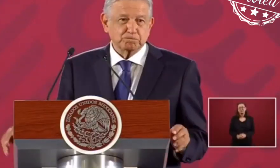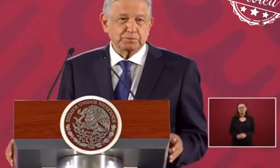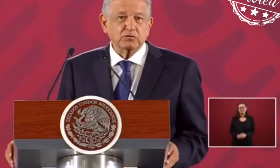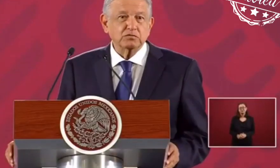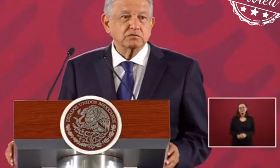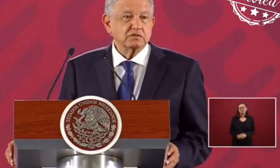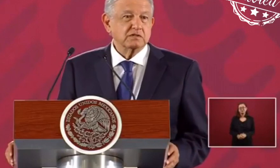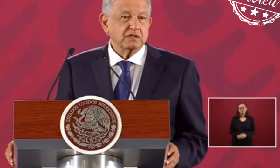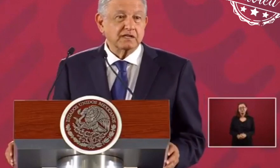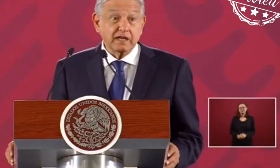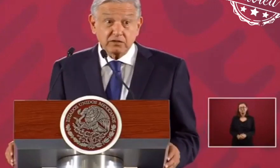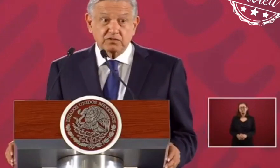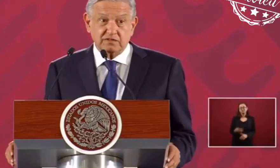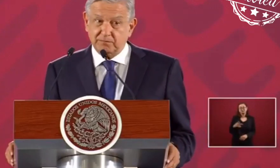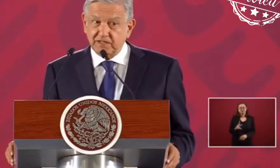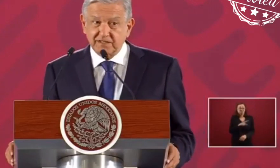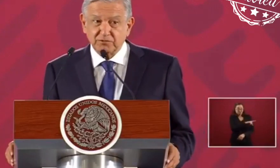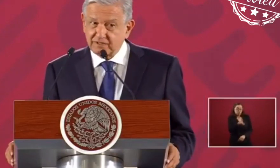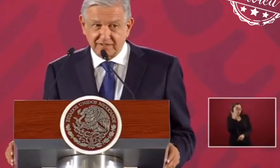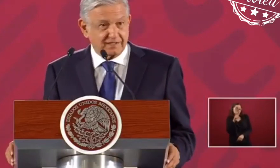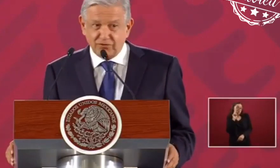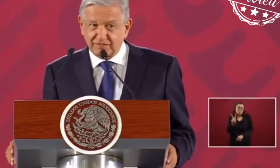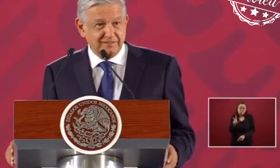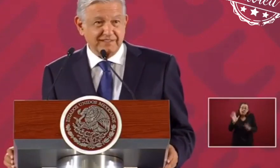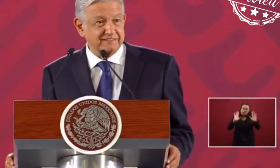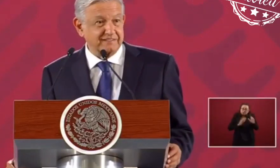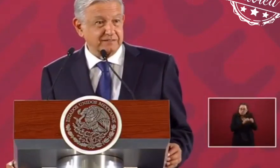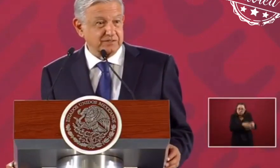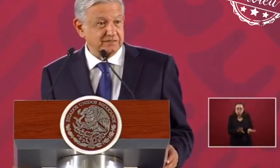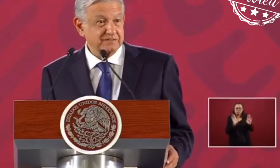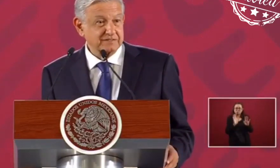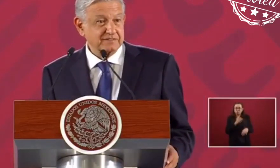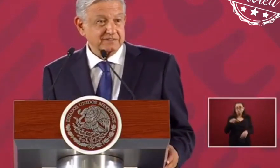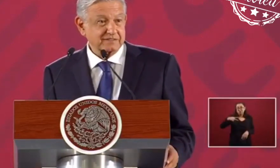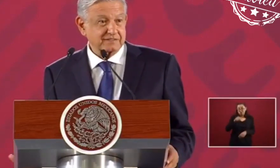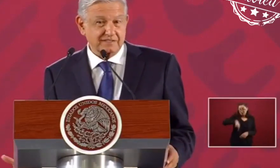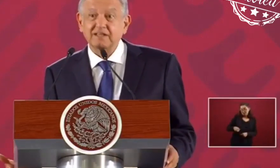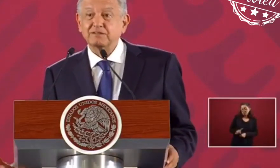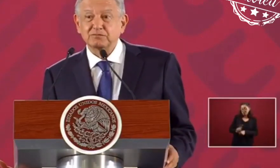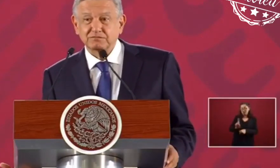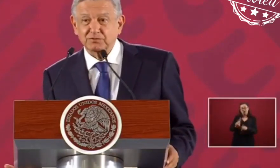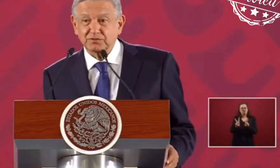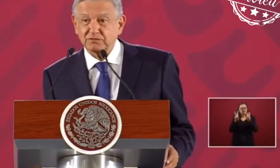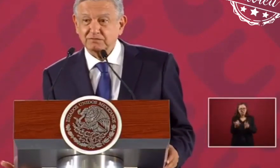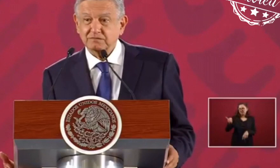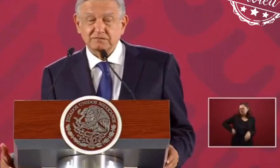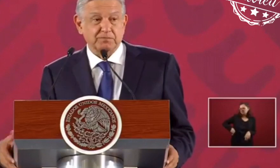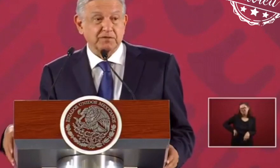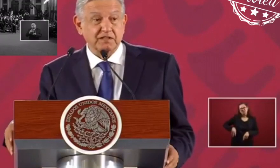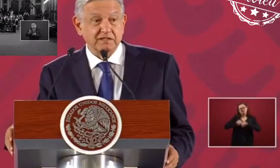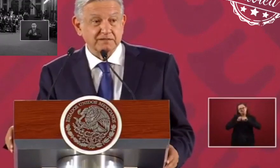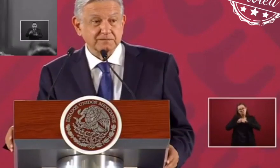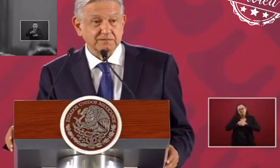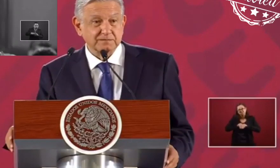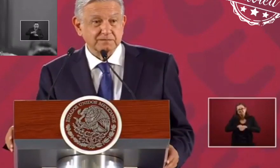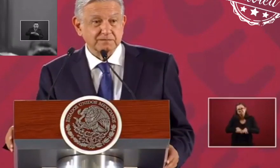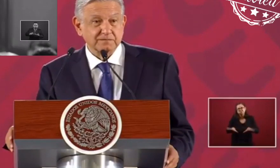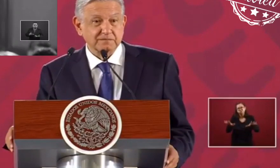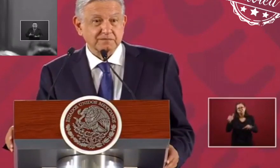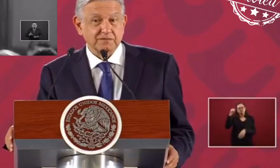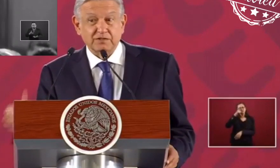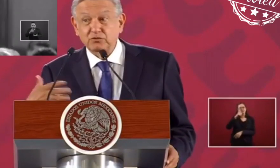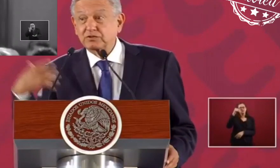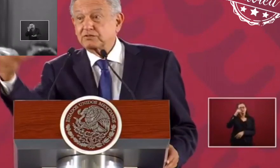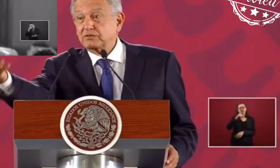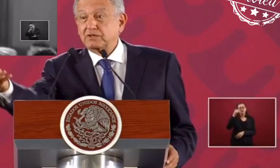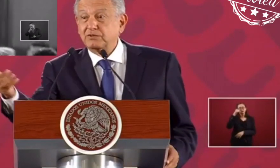disculpas, pero allá ellos si se la pierden, porque aquí hay cosas interesantísimas. Aquí hay información de primera. Quisiera saber si usted